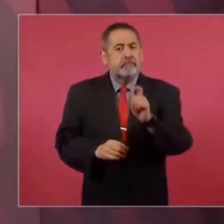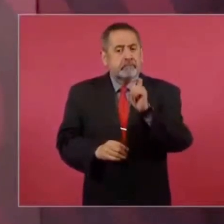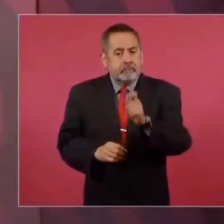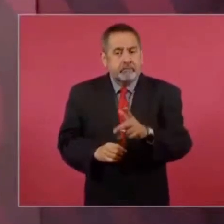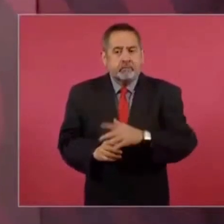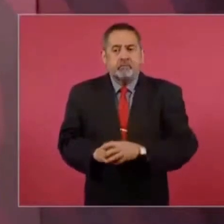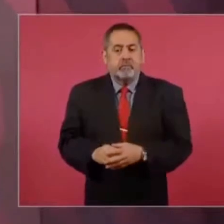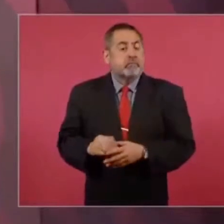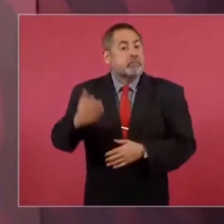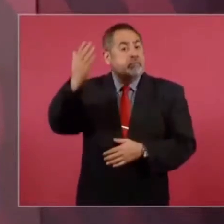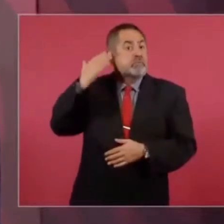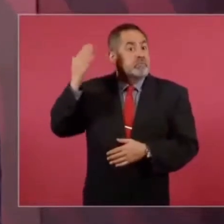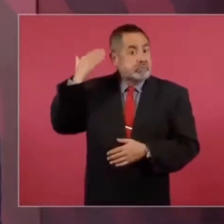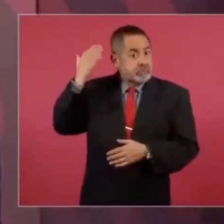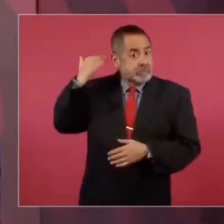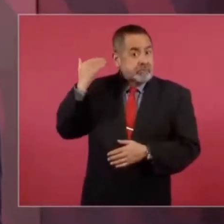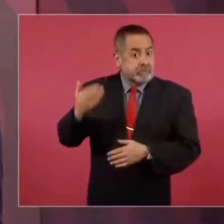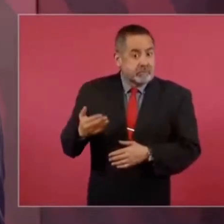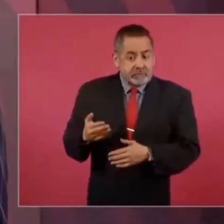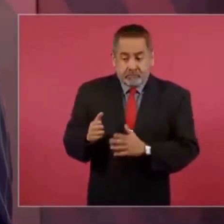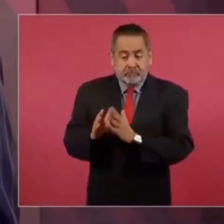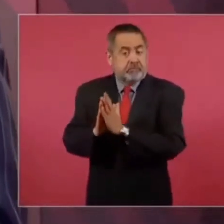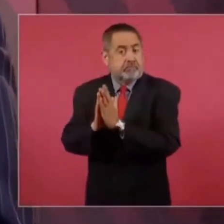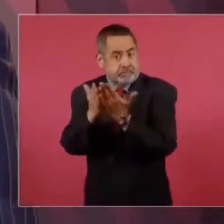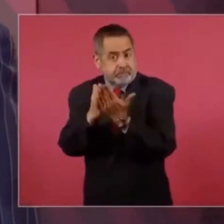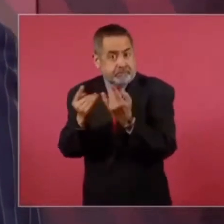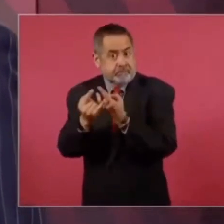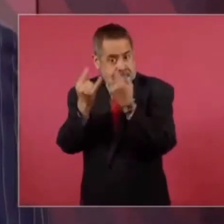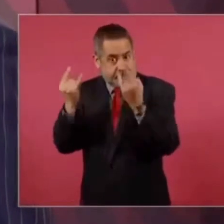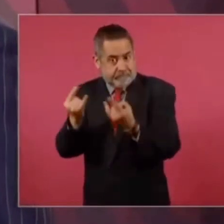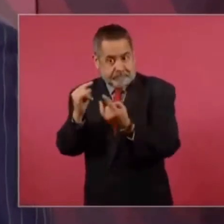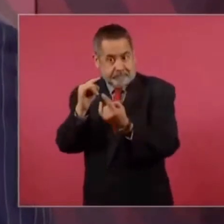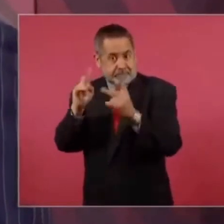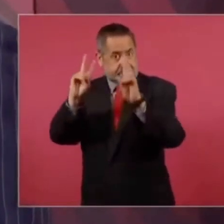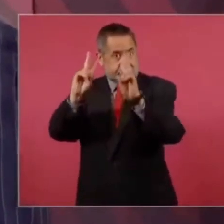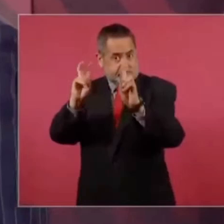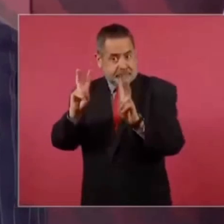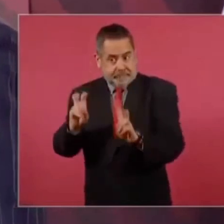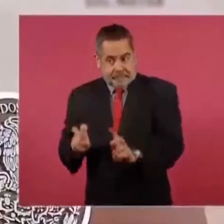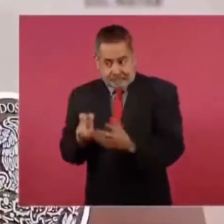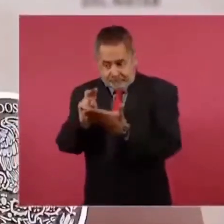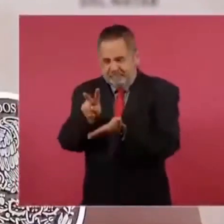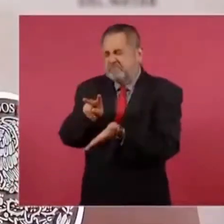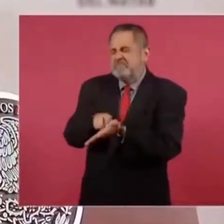se modificaron hasta los contenidos